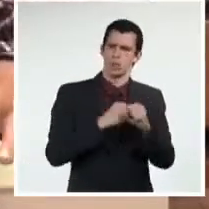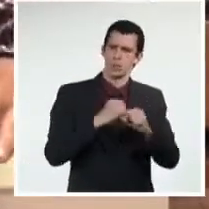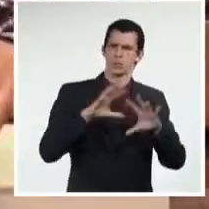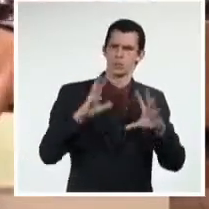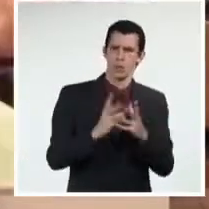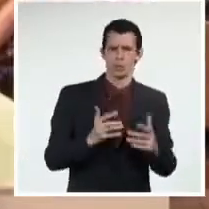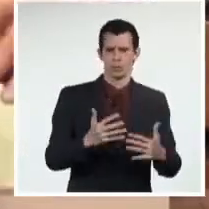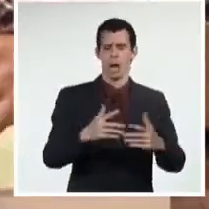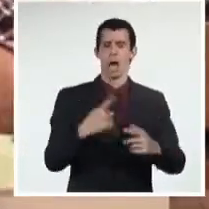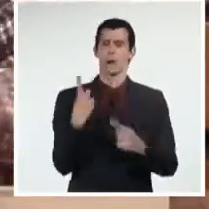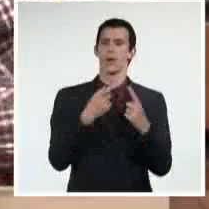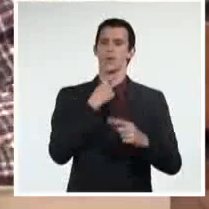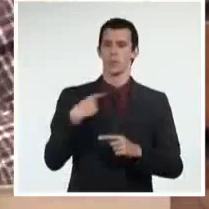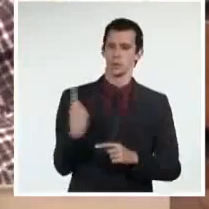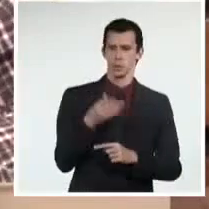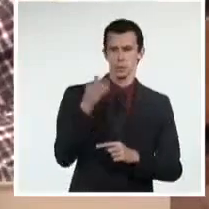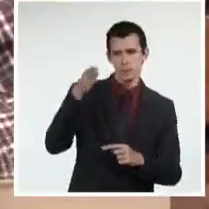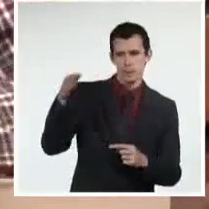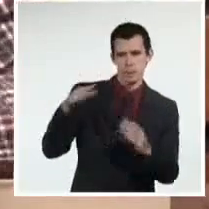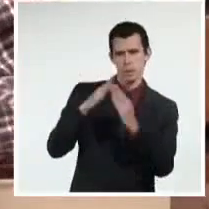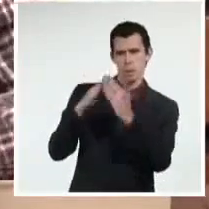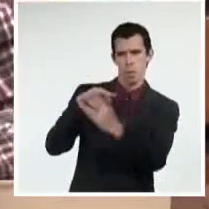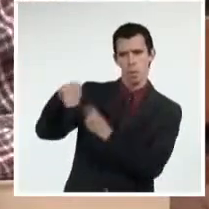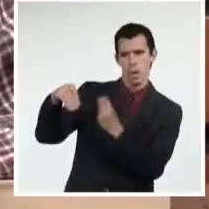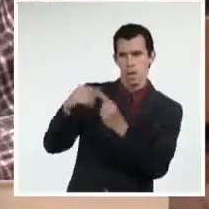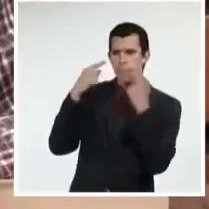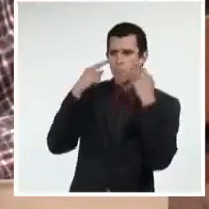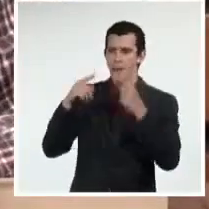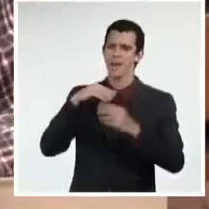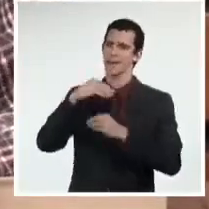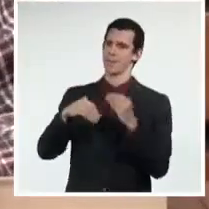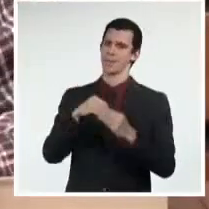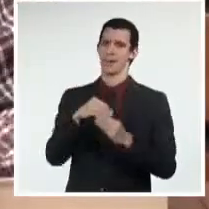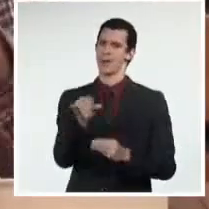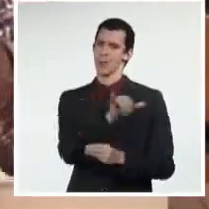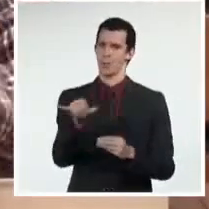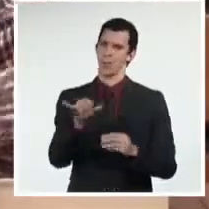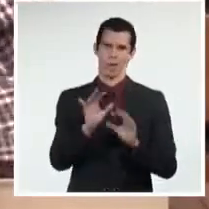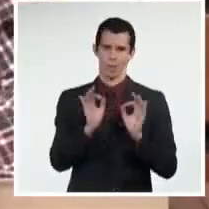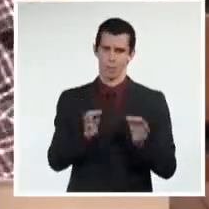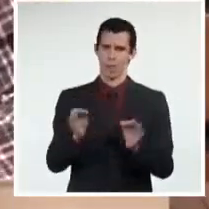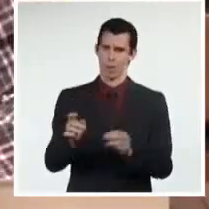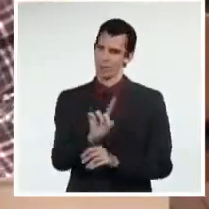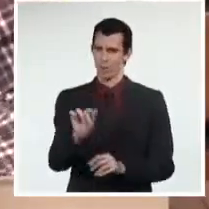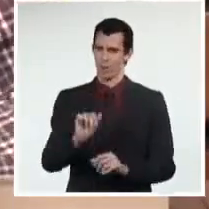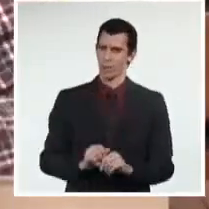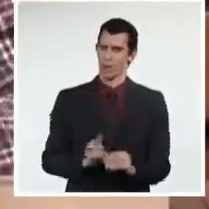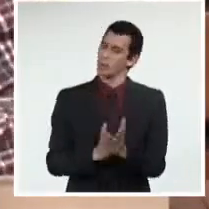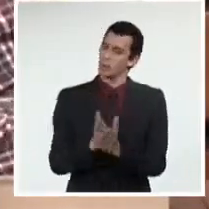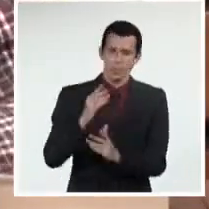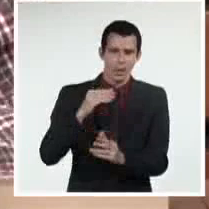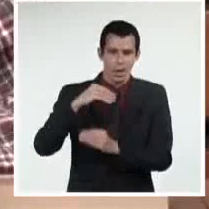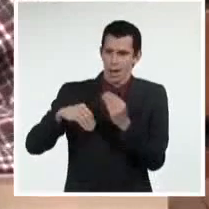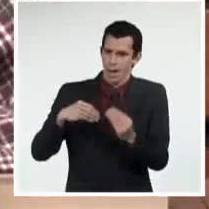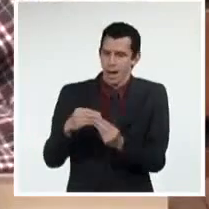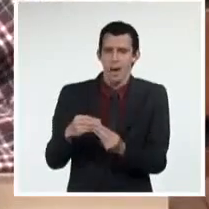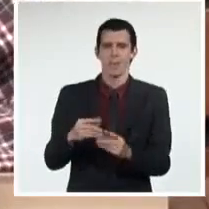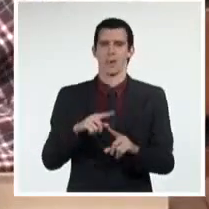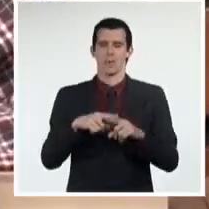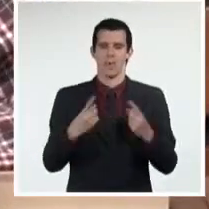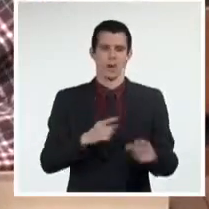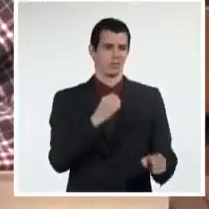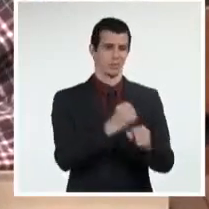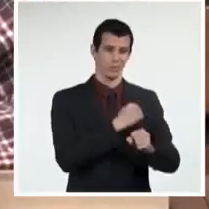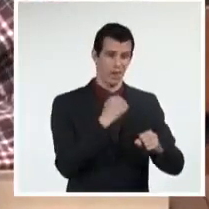obtenido en la producción, y se transforma las viviendas de los trabajadores, la vivienda de los productores, el camino, los temas sociales